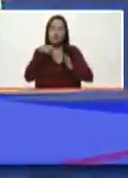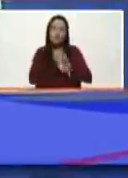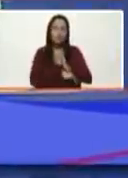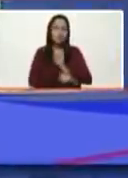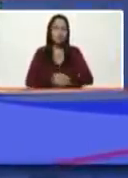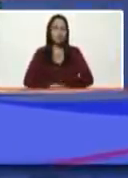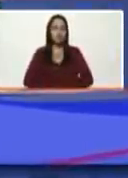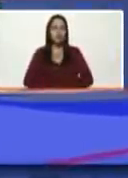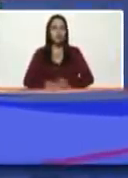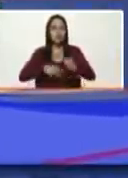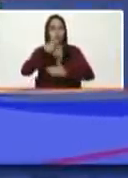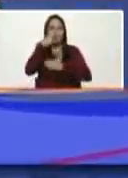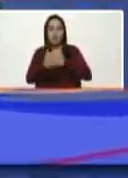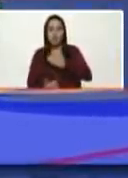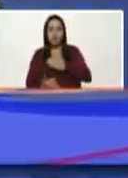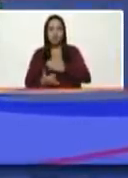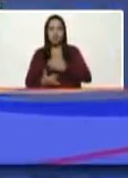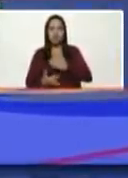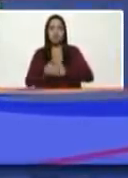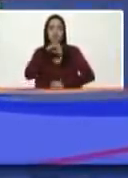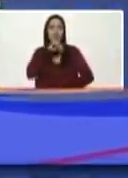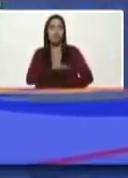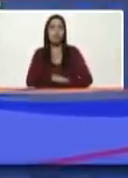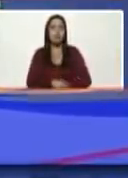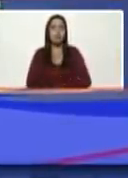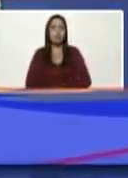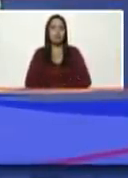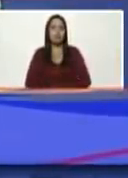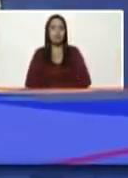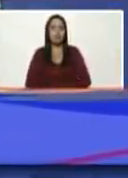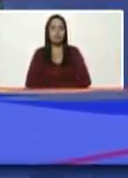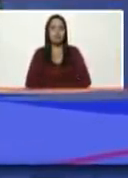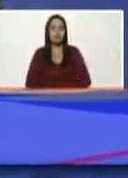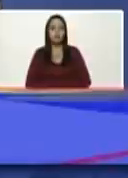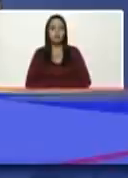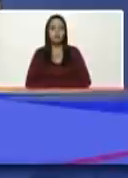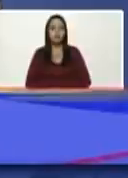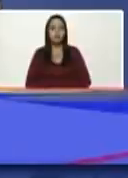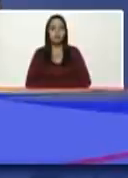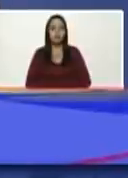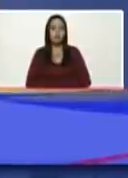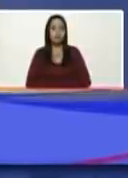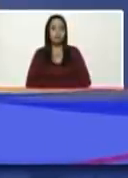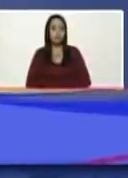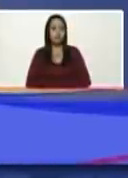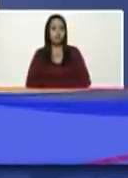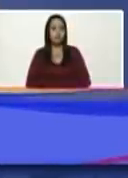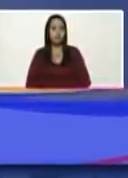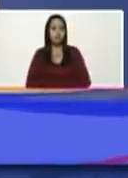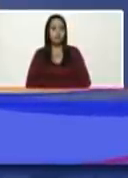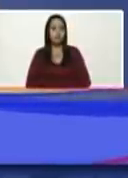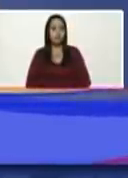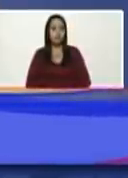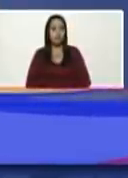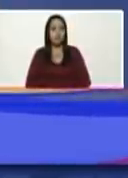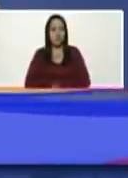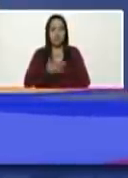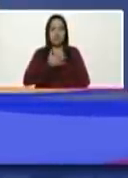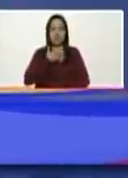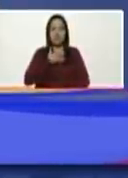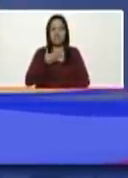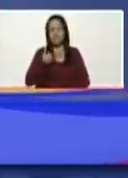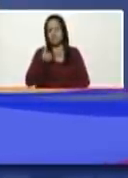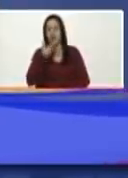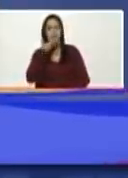de nuestro proyecto histórico. Ni chauvinistas de creernos el centro del mundo, lo